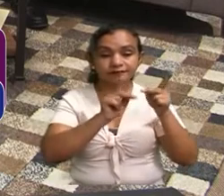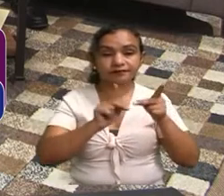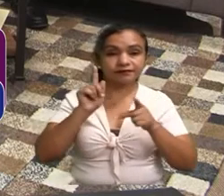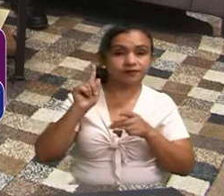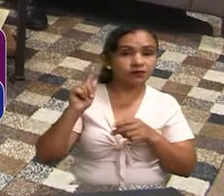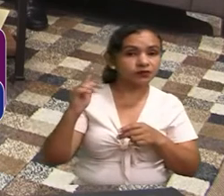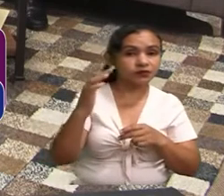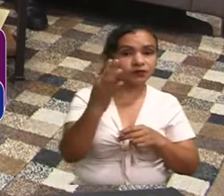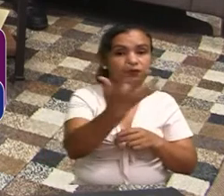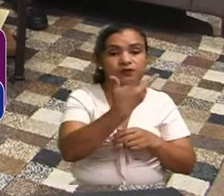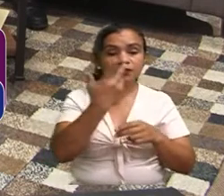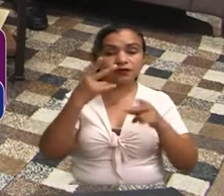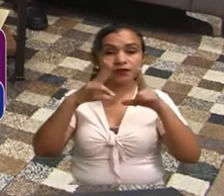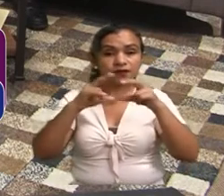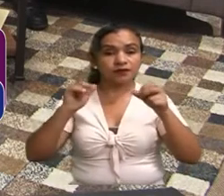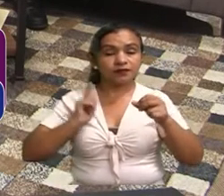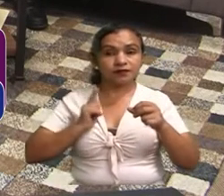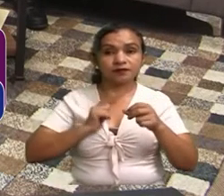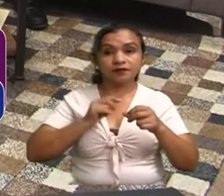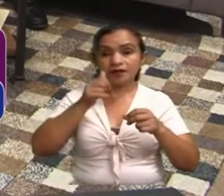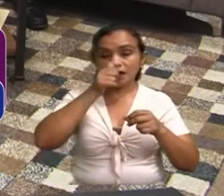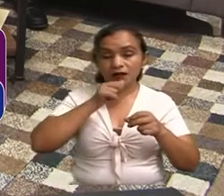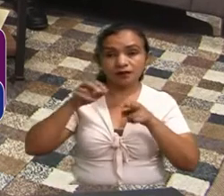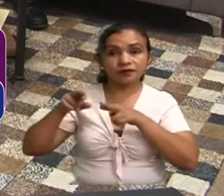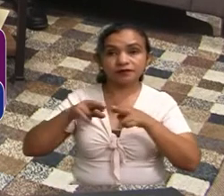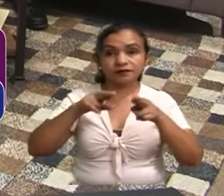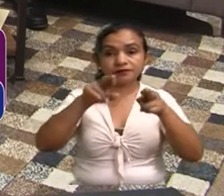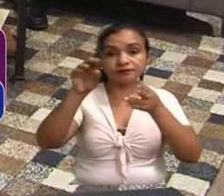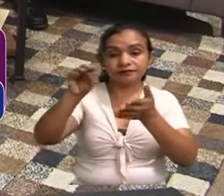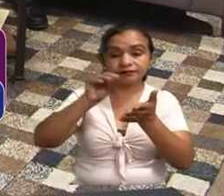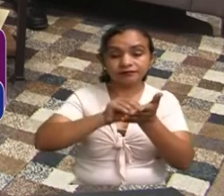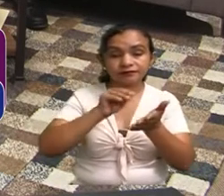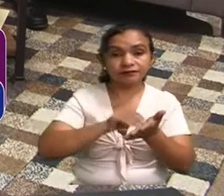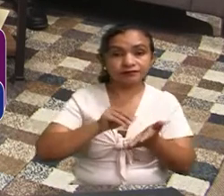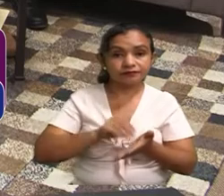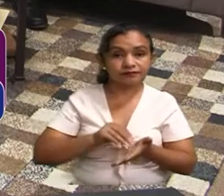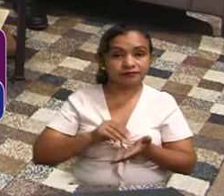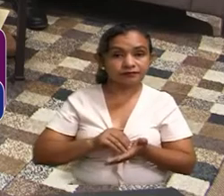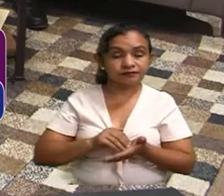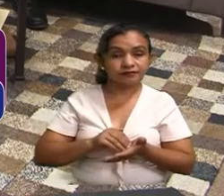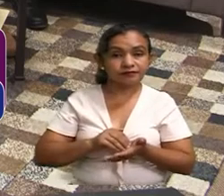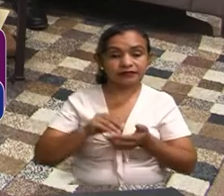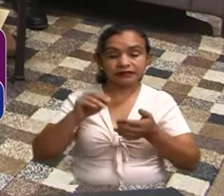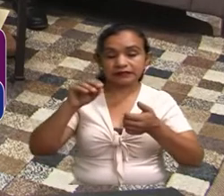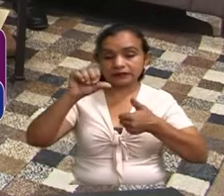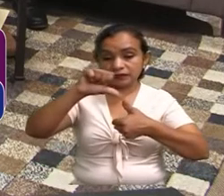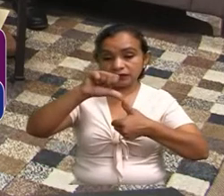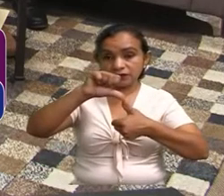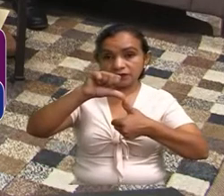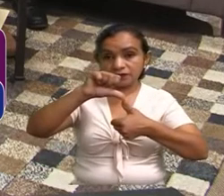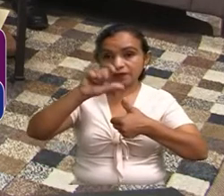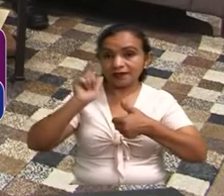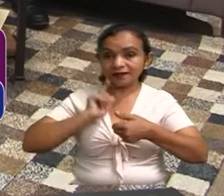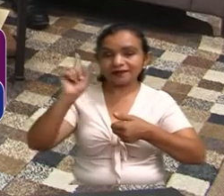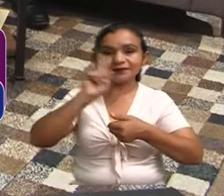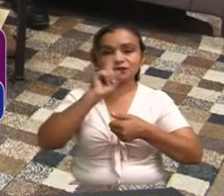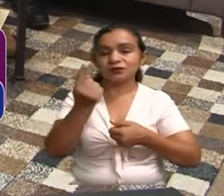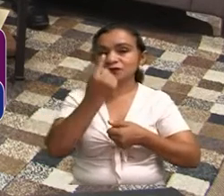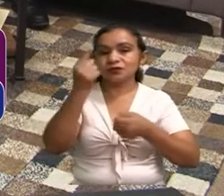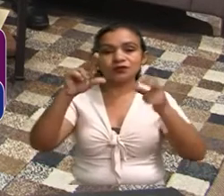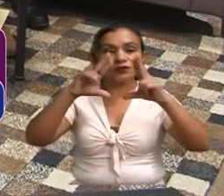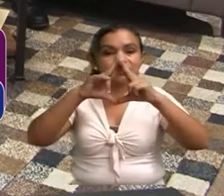el potencial que tenemos de nuestros recursos, que es incomparable aquí a nivel centroamericano, y además